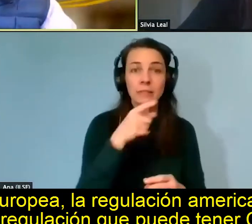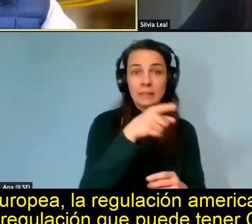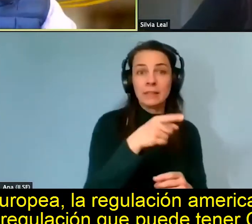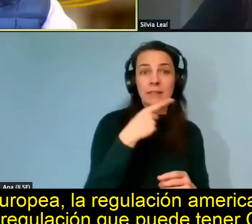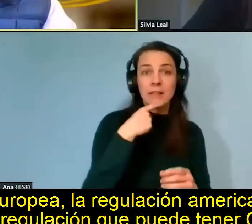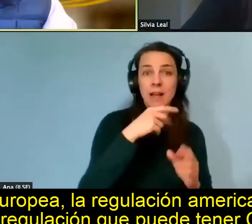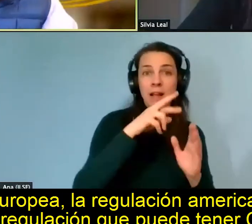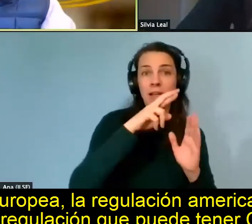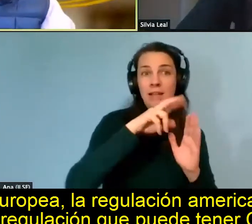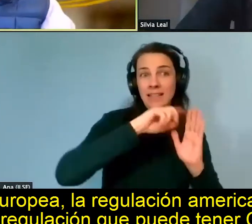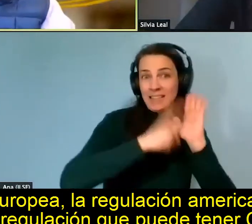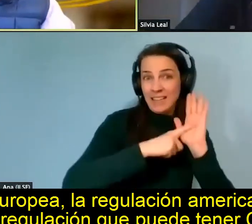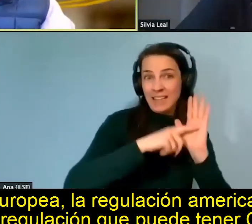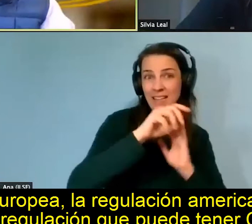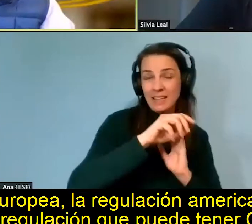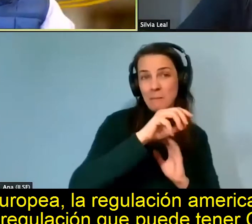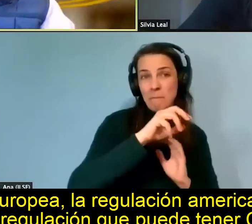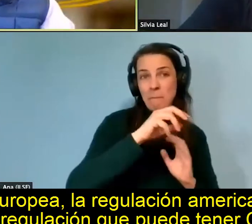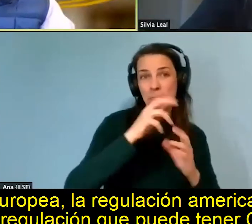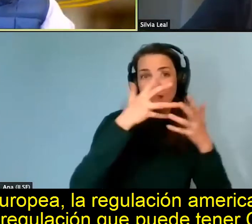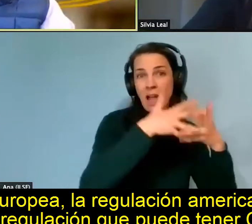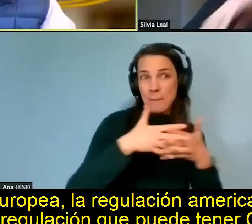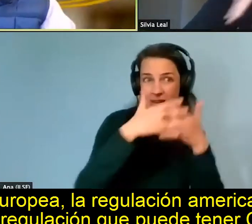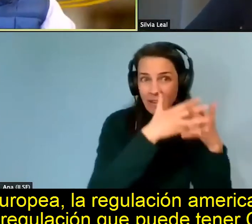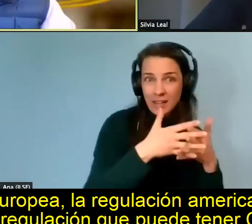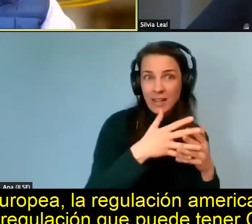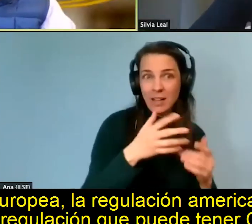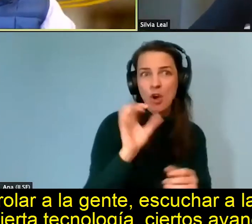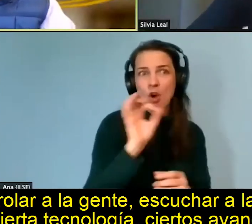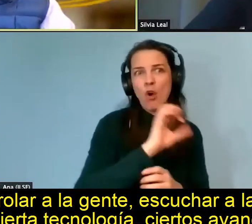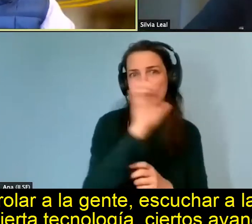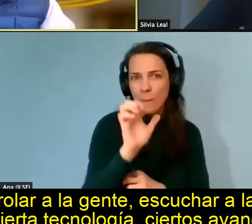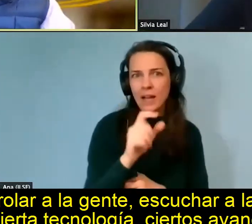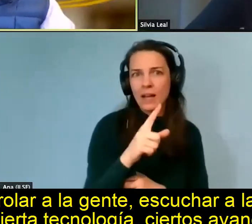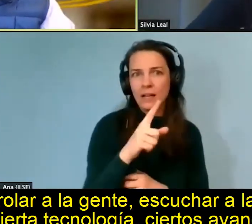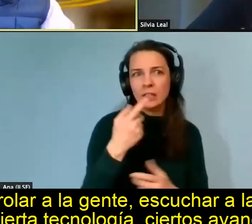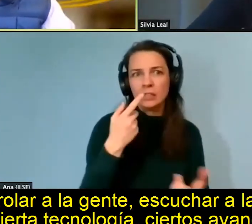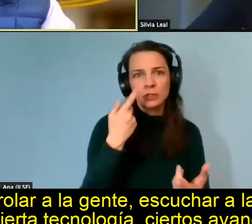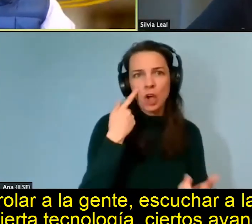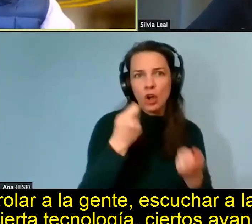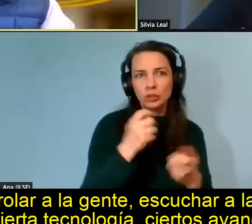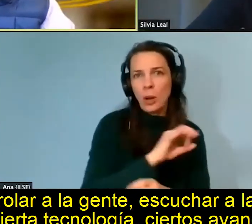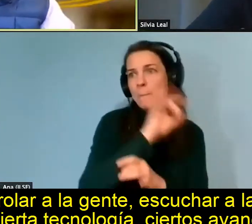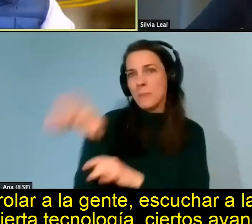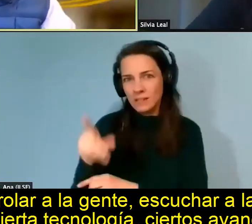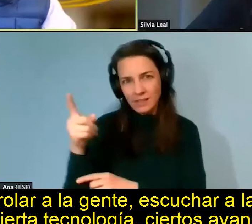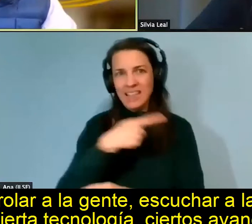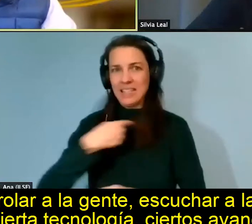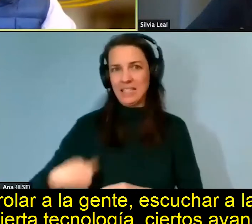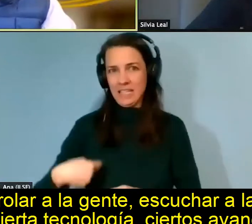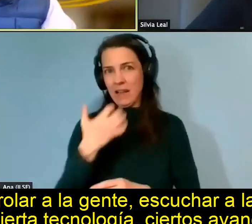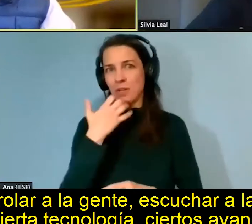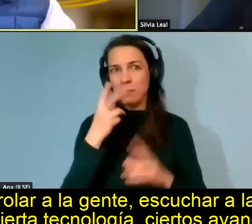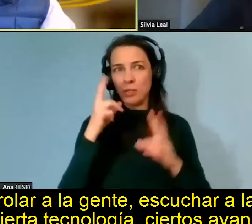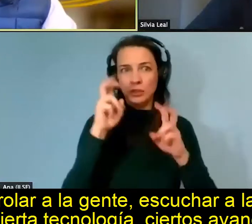mucho más robusta que la regulación que pueda tener China, ¿no? A la hora de permitir controlar a la gente, escuchar a